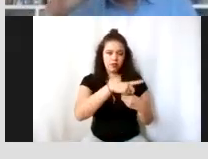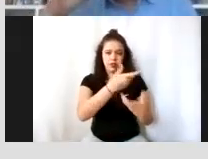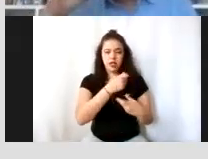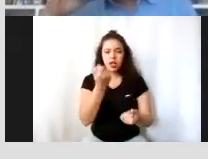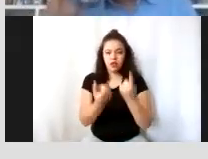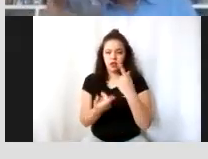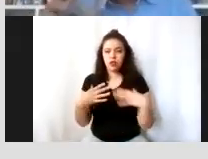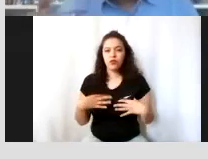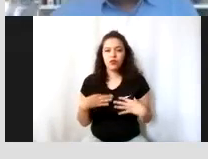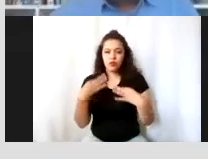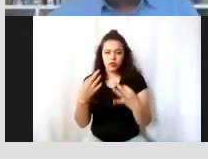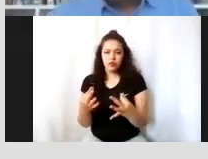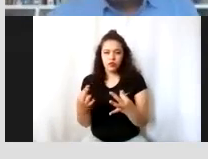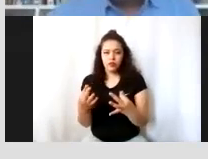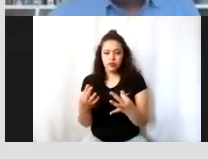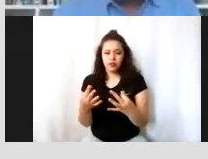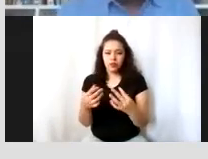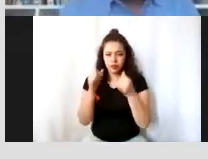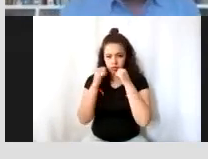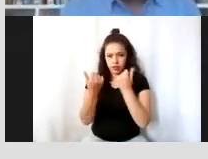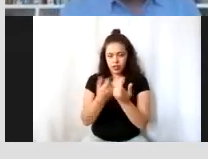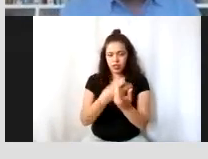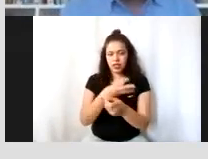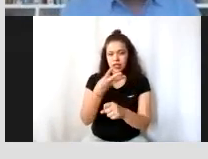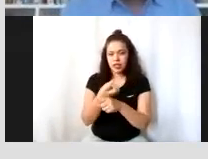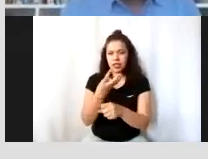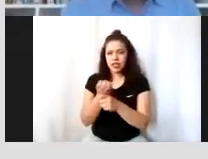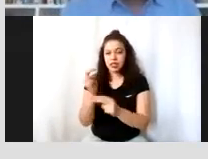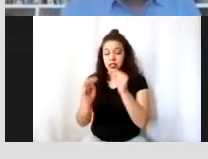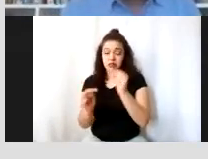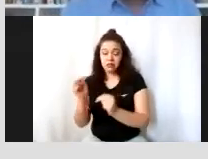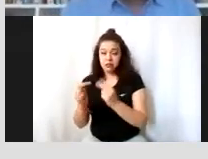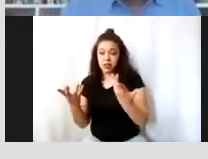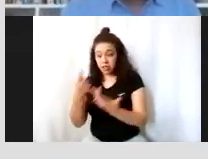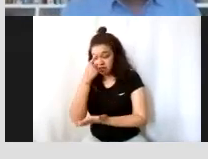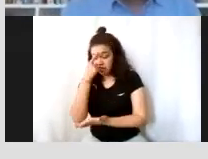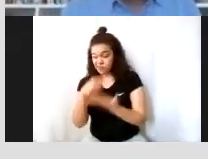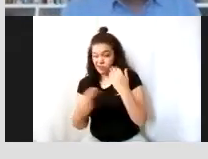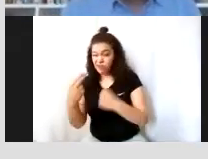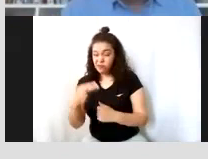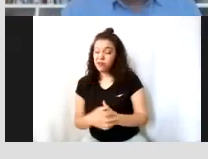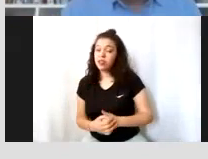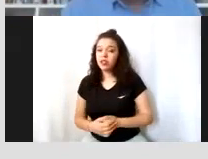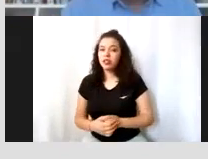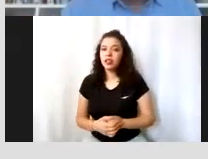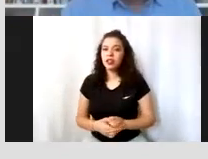fundaciones como tal, organizaciones de tercer nivel, me parece que es, que nos lo solicitan